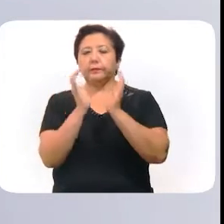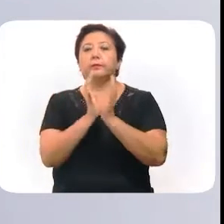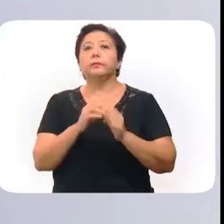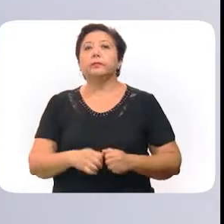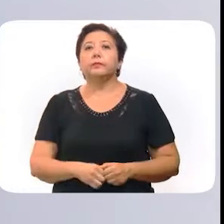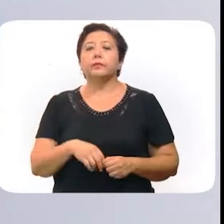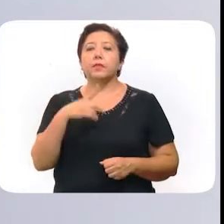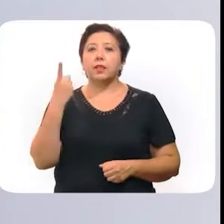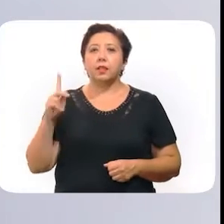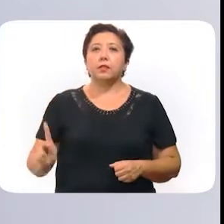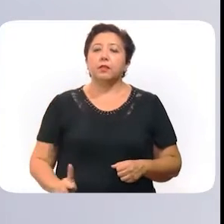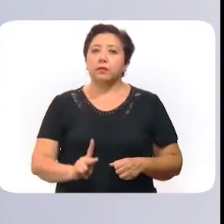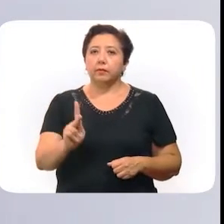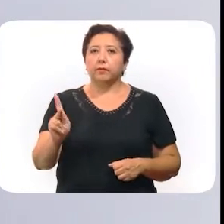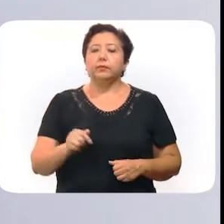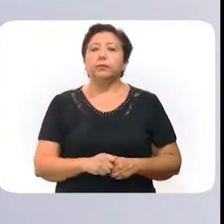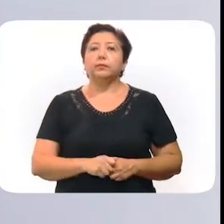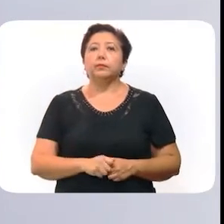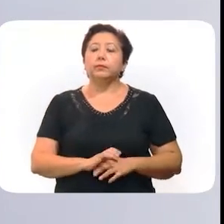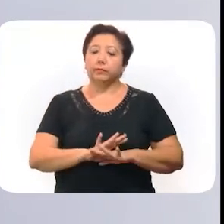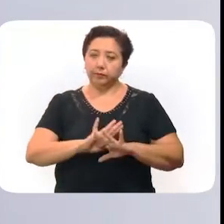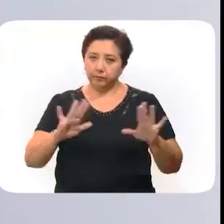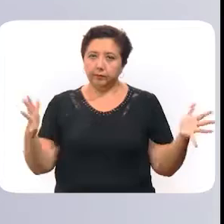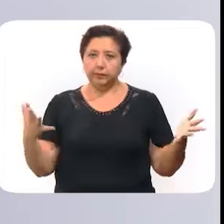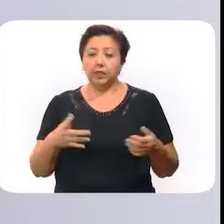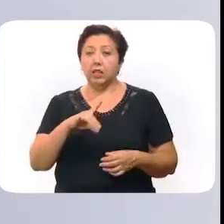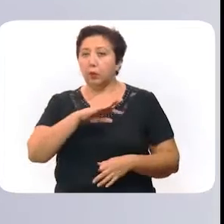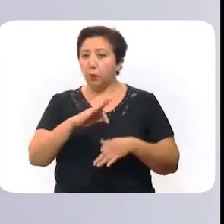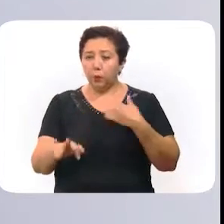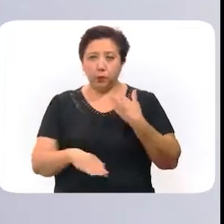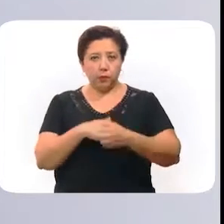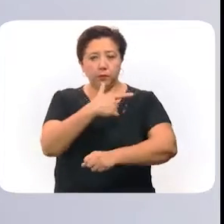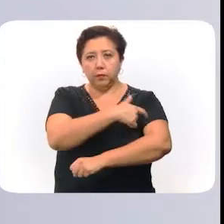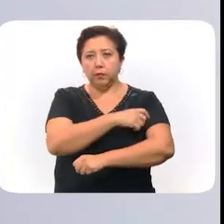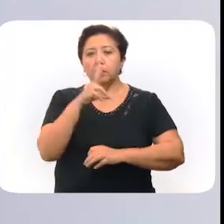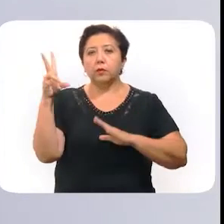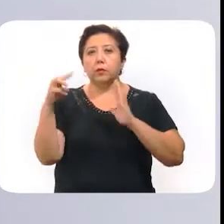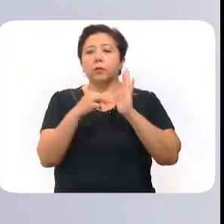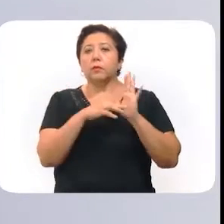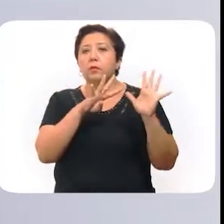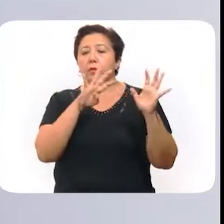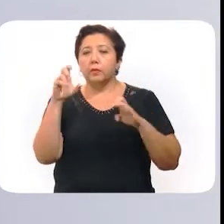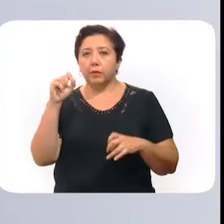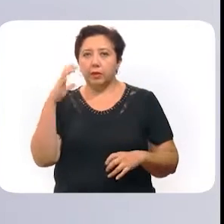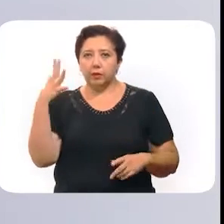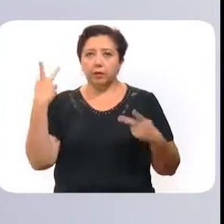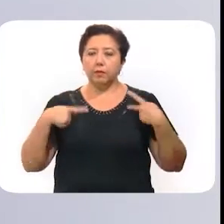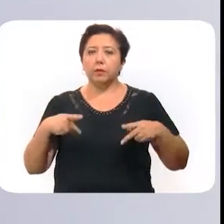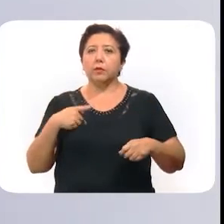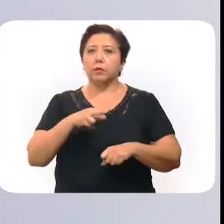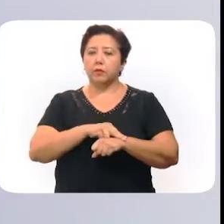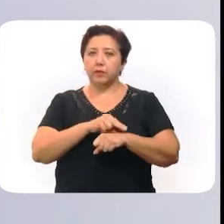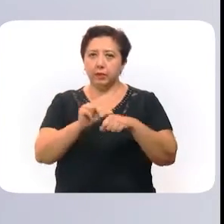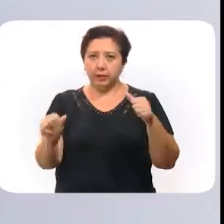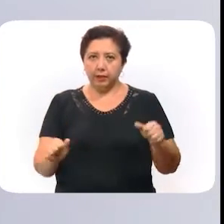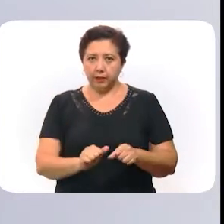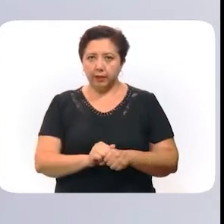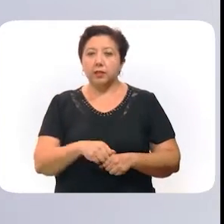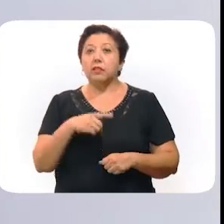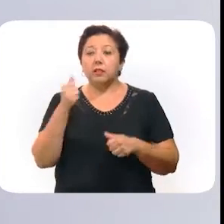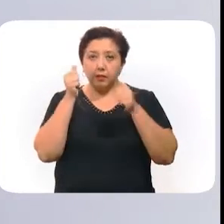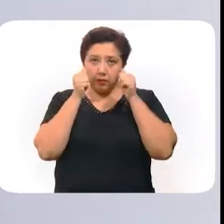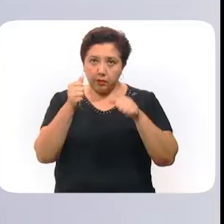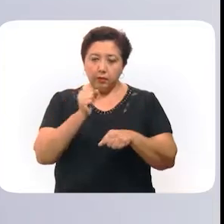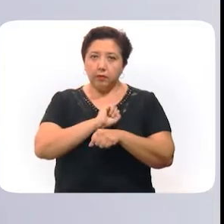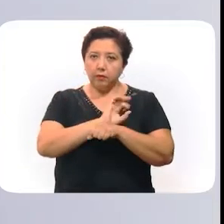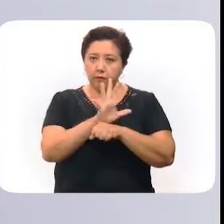ISSSTE en el interior del estado. Ya se aplicó el 100%, 2.925 para personal médico de áreas COVID que ya